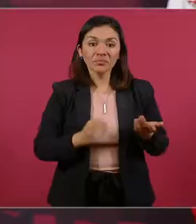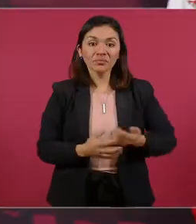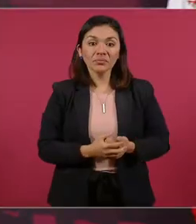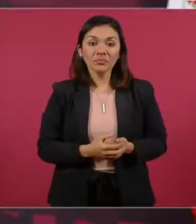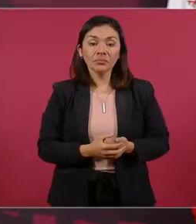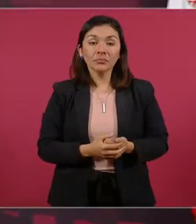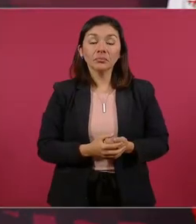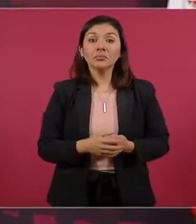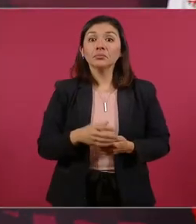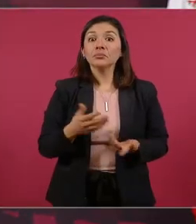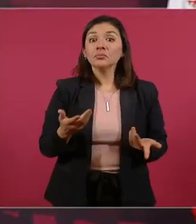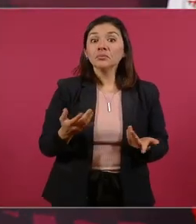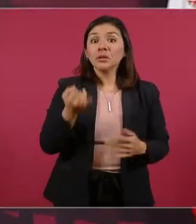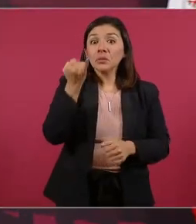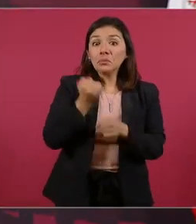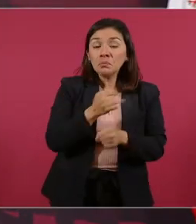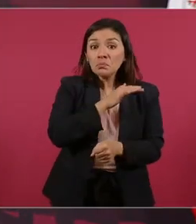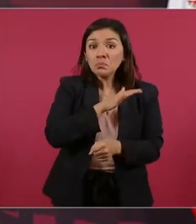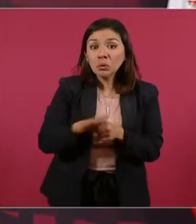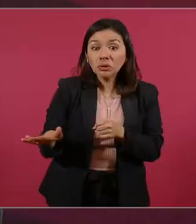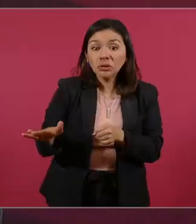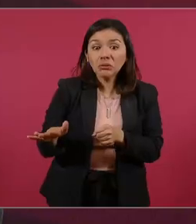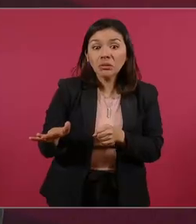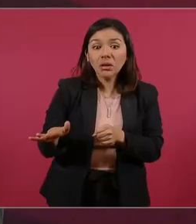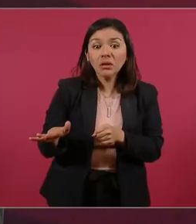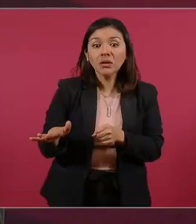lo imposible